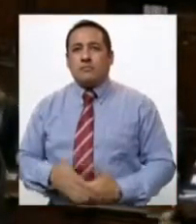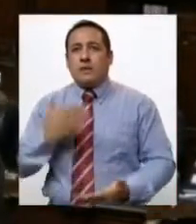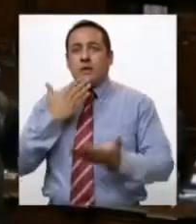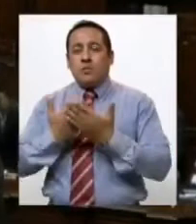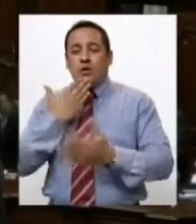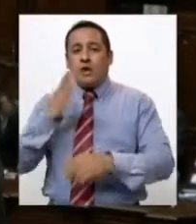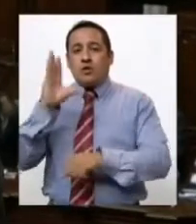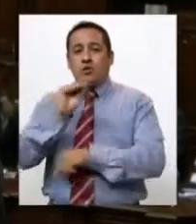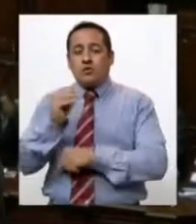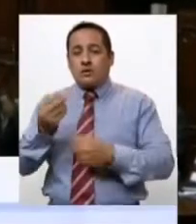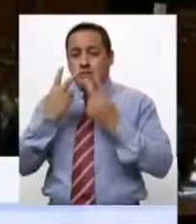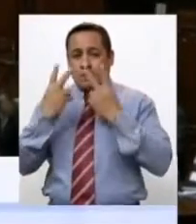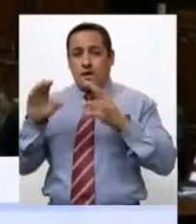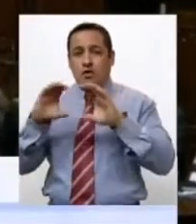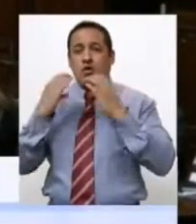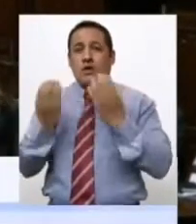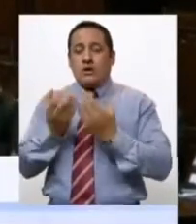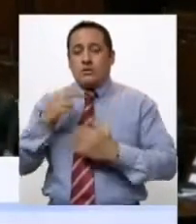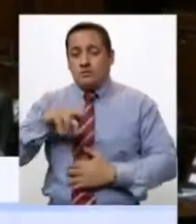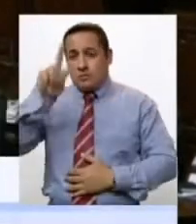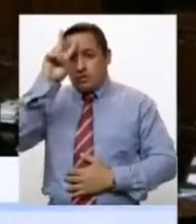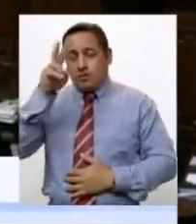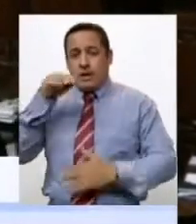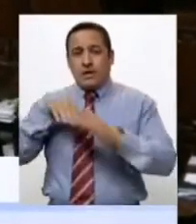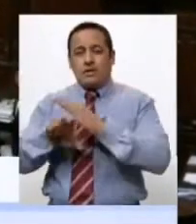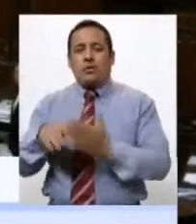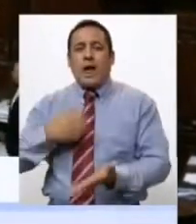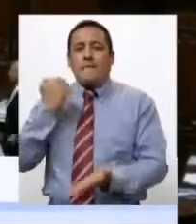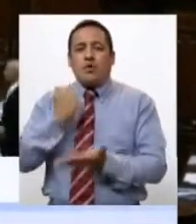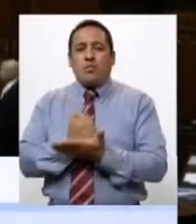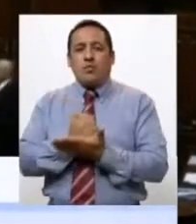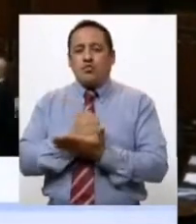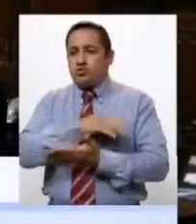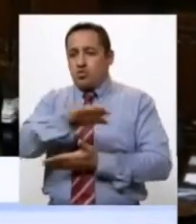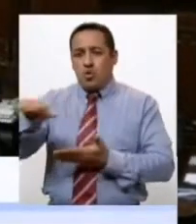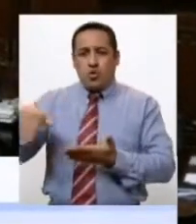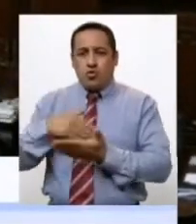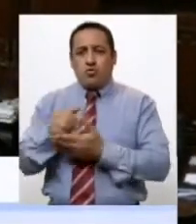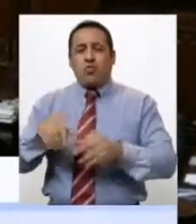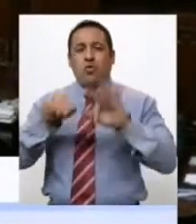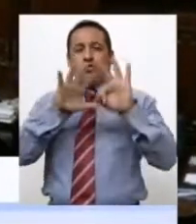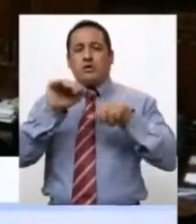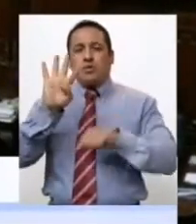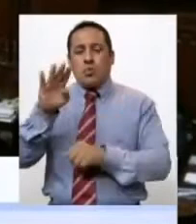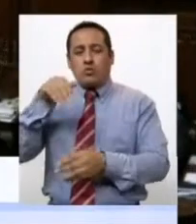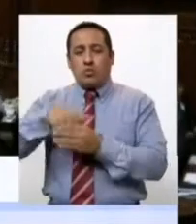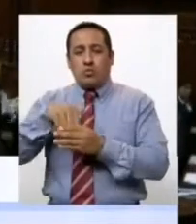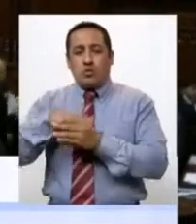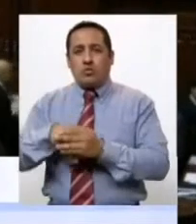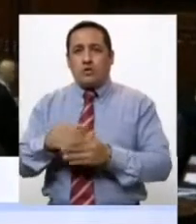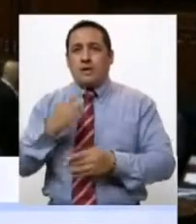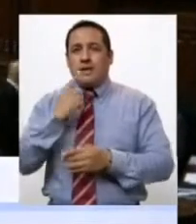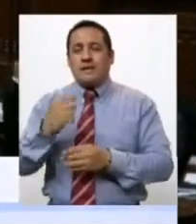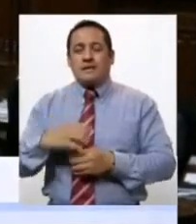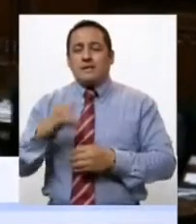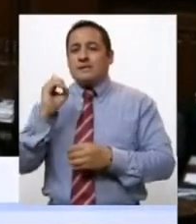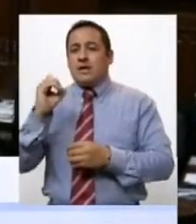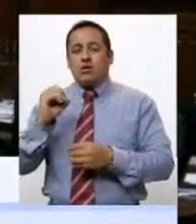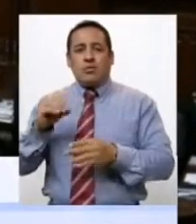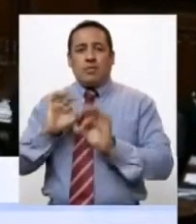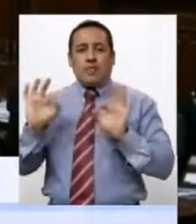Paola, buenas noches. Congreso de la República, el Pleno del Parlamento ha aprobado de manera unánime por 84 votos a favor, 0 en contra y